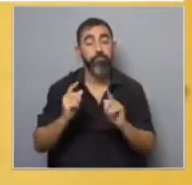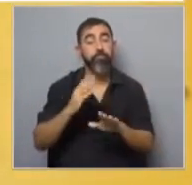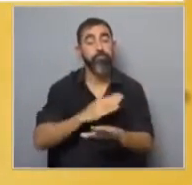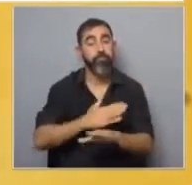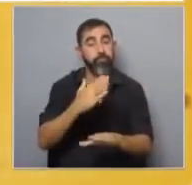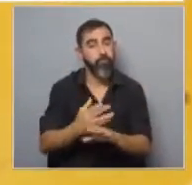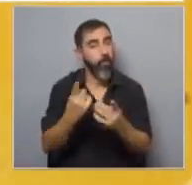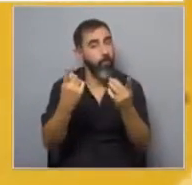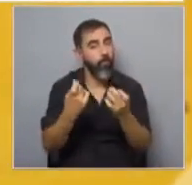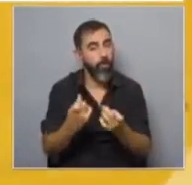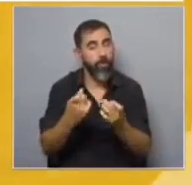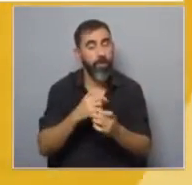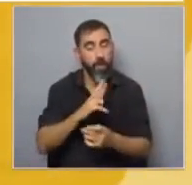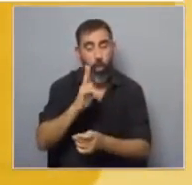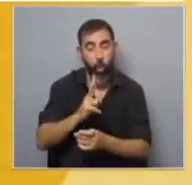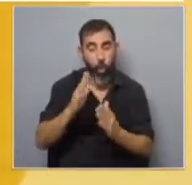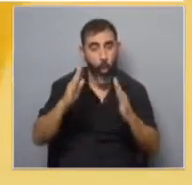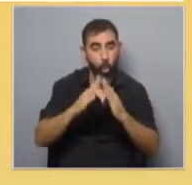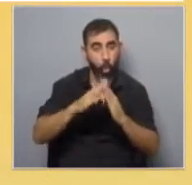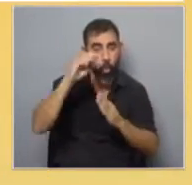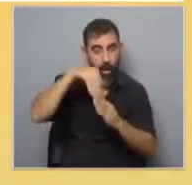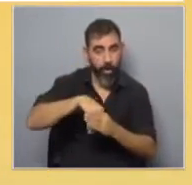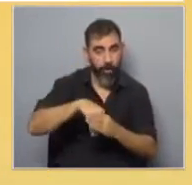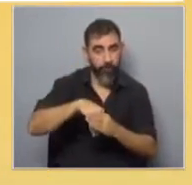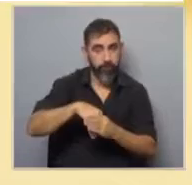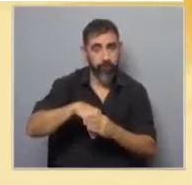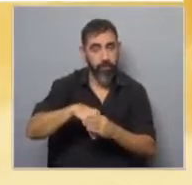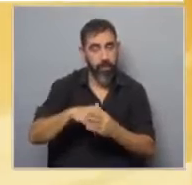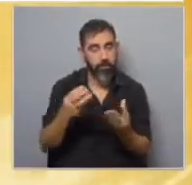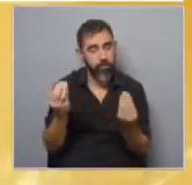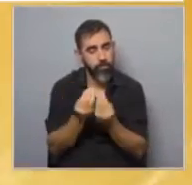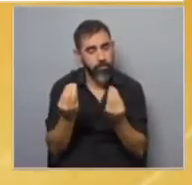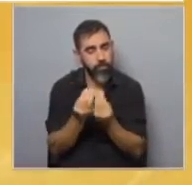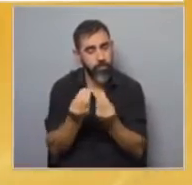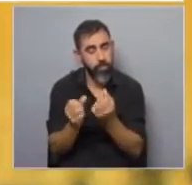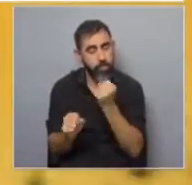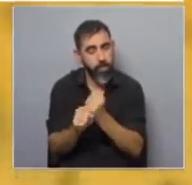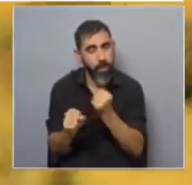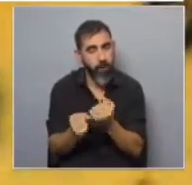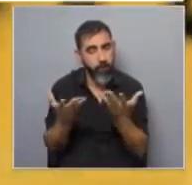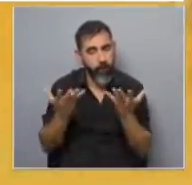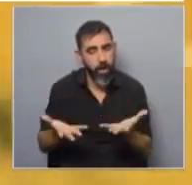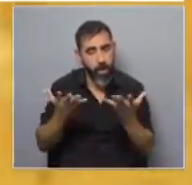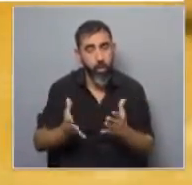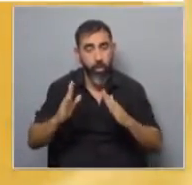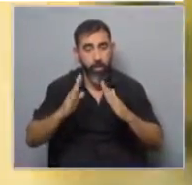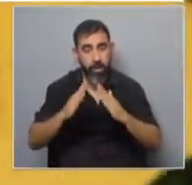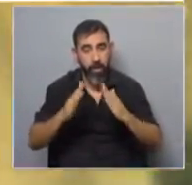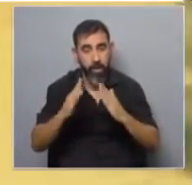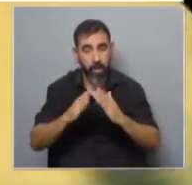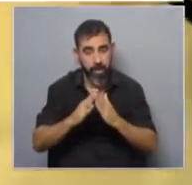muy fuertes a nivel de los hogares, donde hubo una sobrecarga muy marcada del trabajo